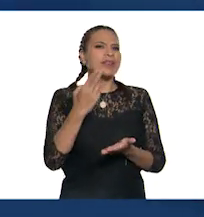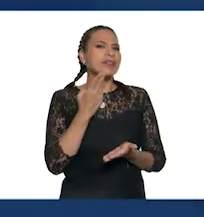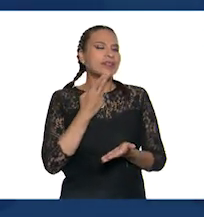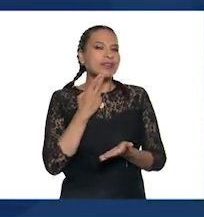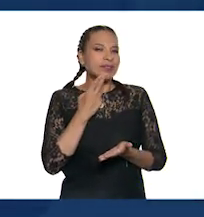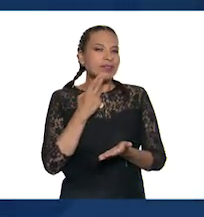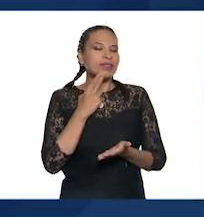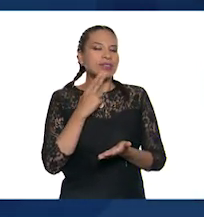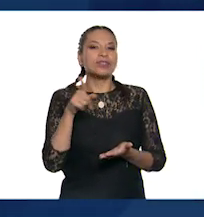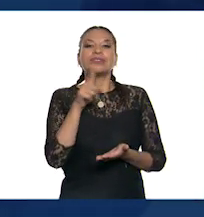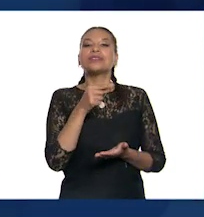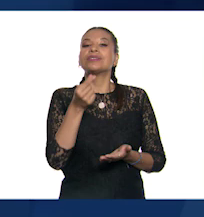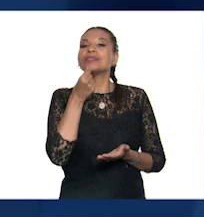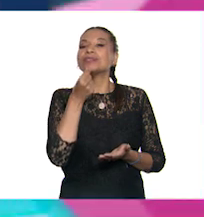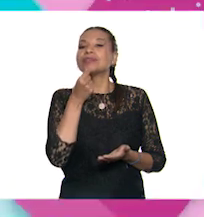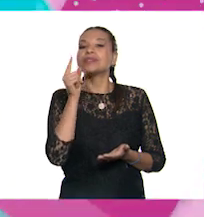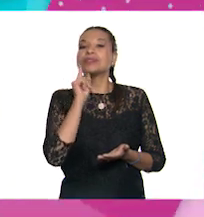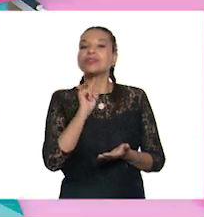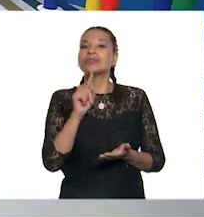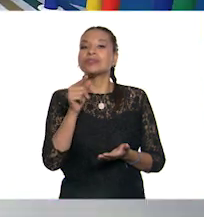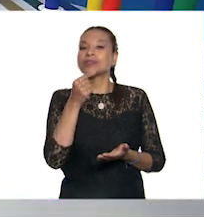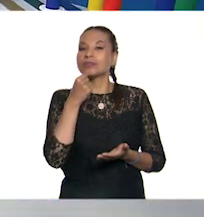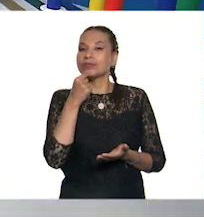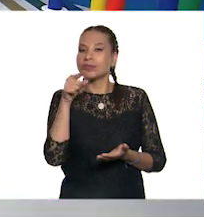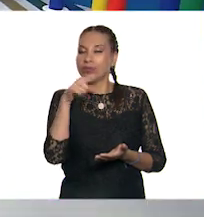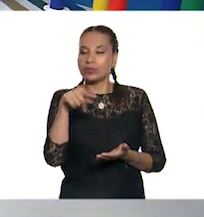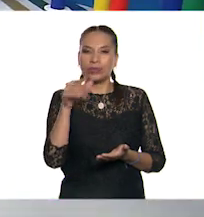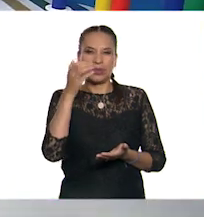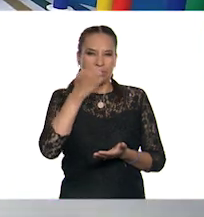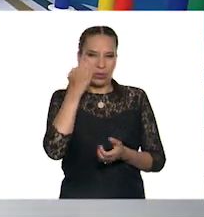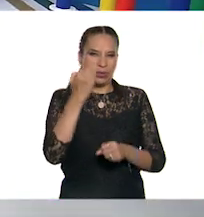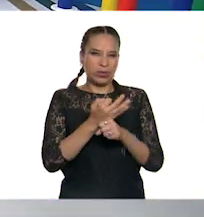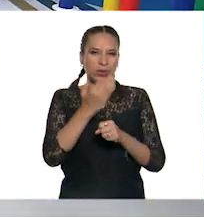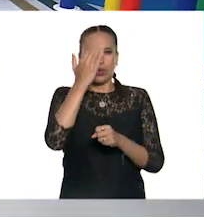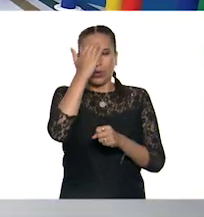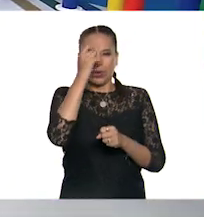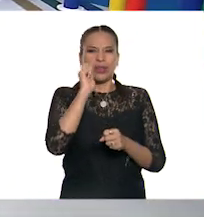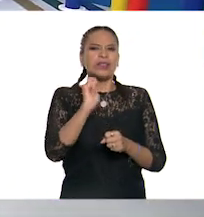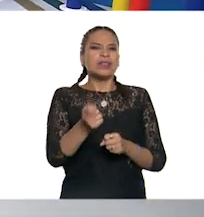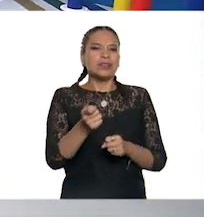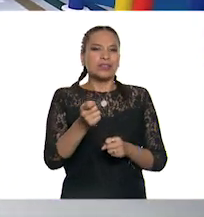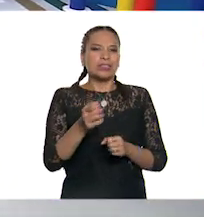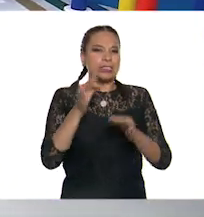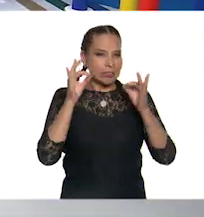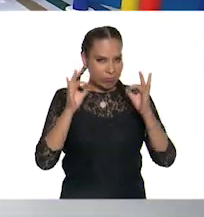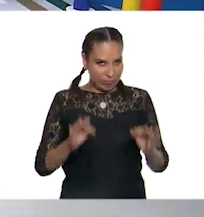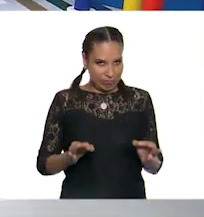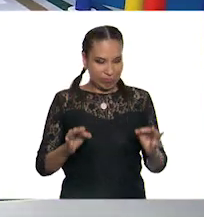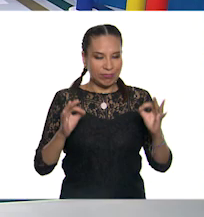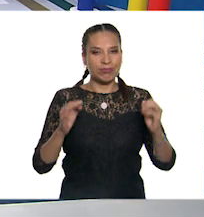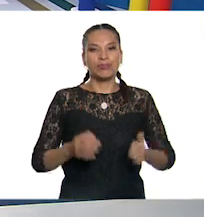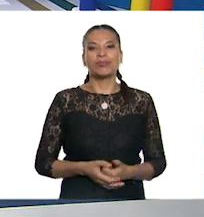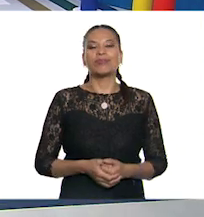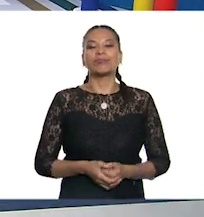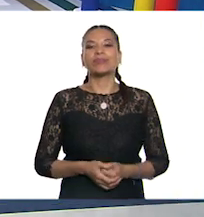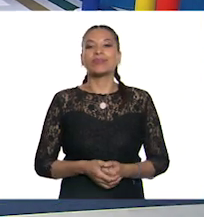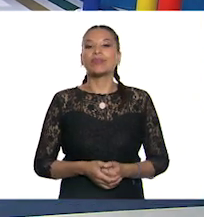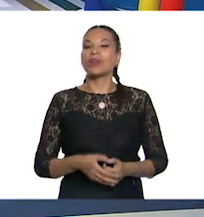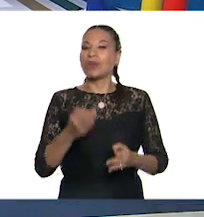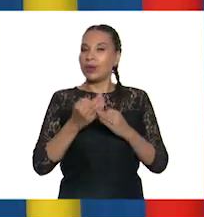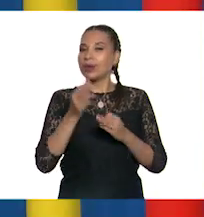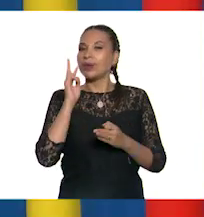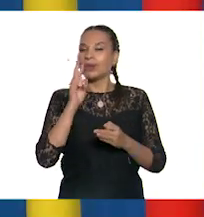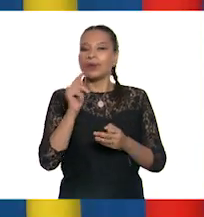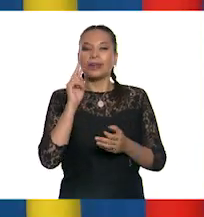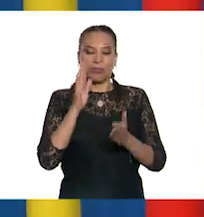de que tanto las y los estudiantes como nosotros conozcamos su significado preciso. Pues entonces vamos